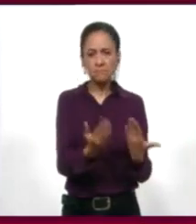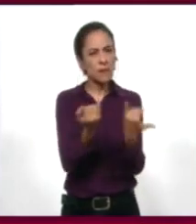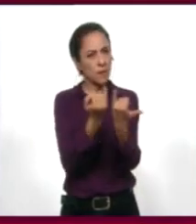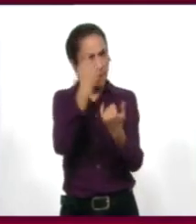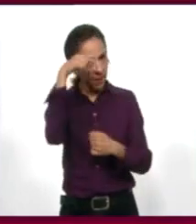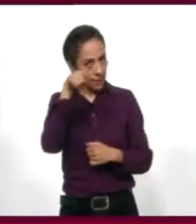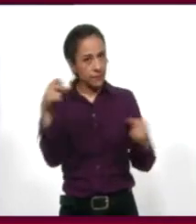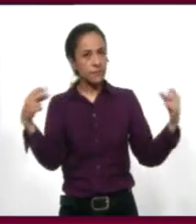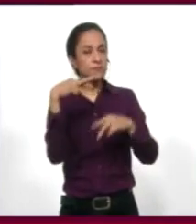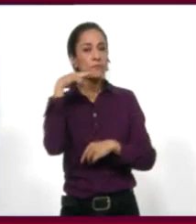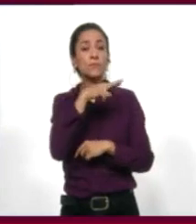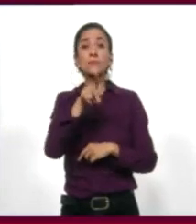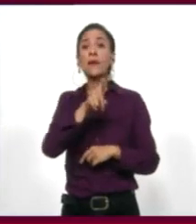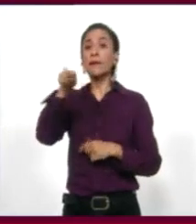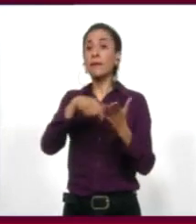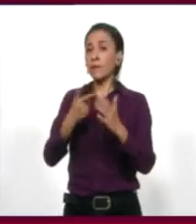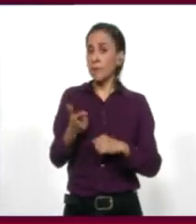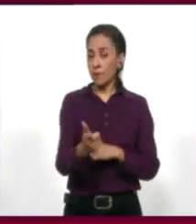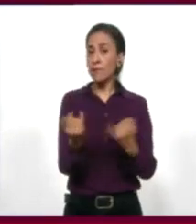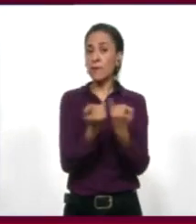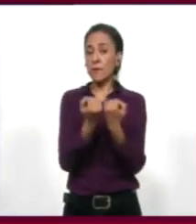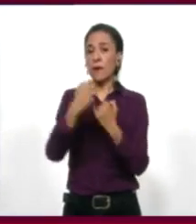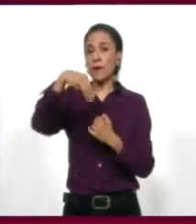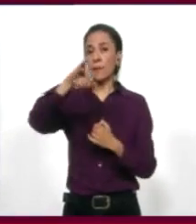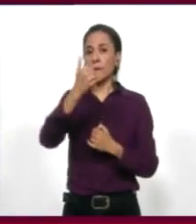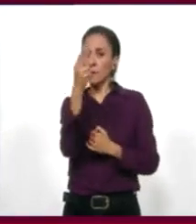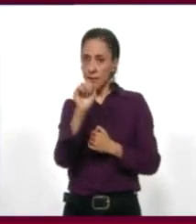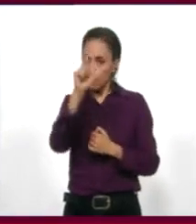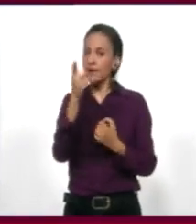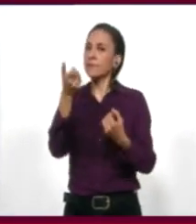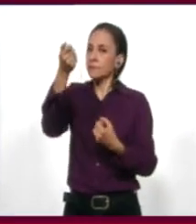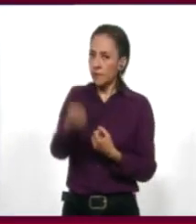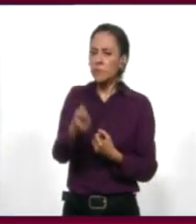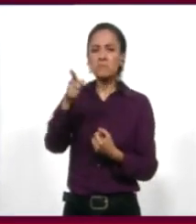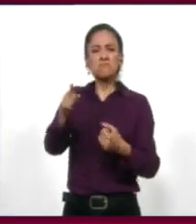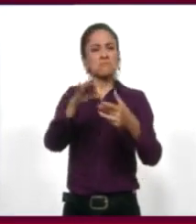pronto. Saludos a Guanajuato y a Miguel de la Cruz, que nos ha estado informando del Festival Internacional Cervantino.